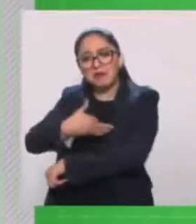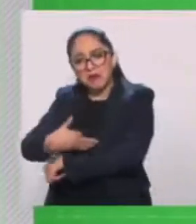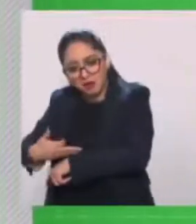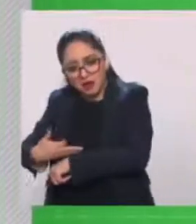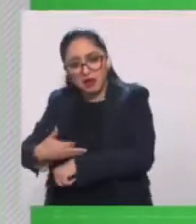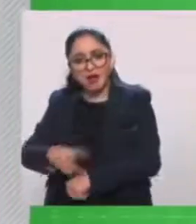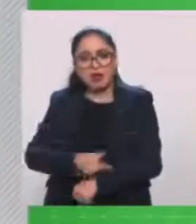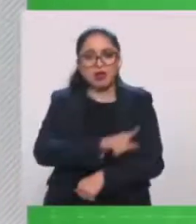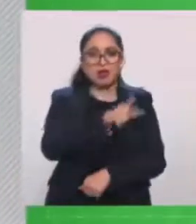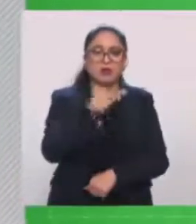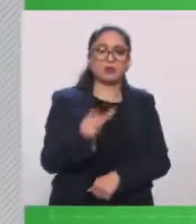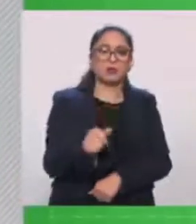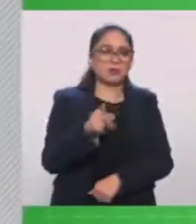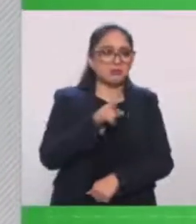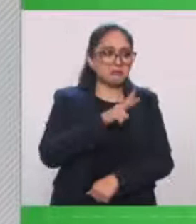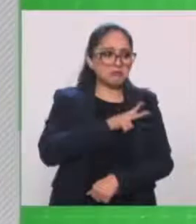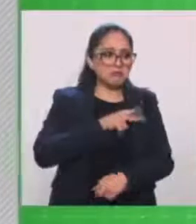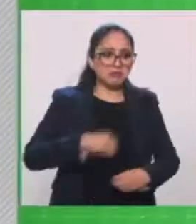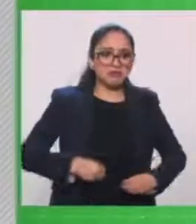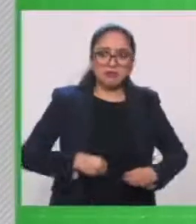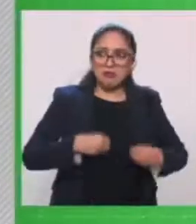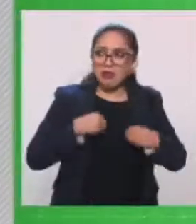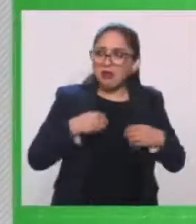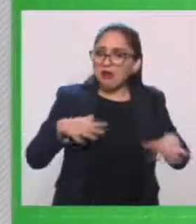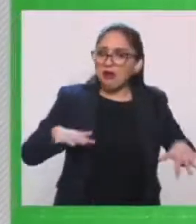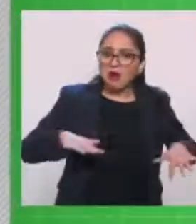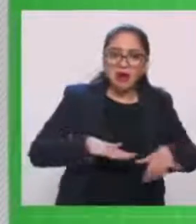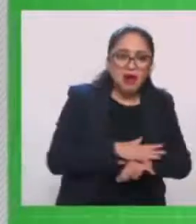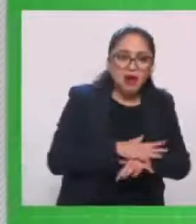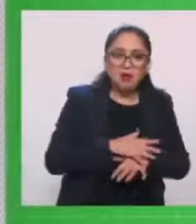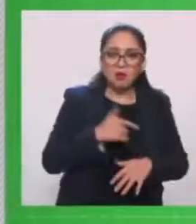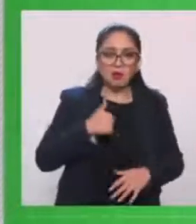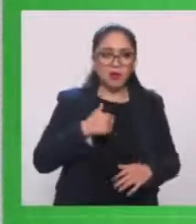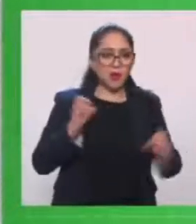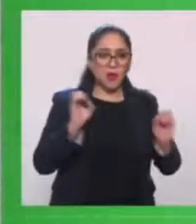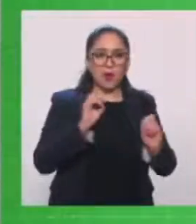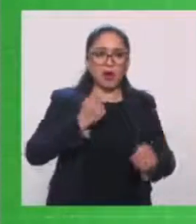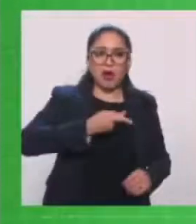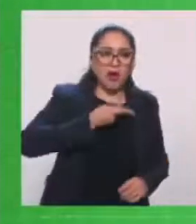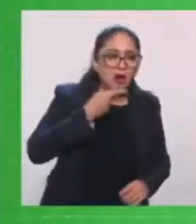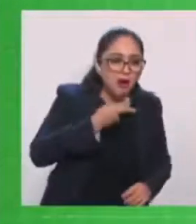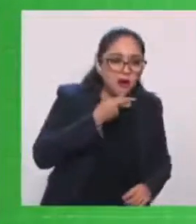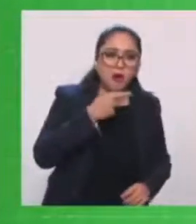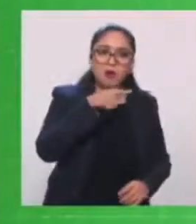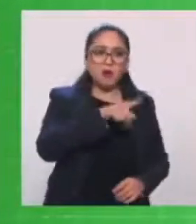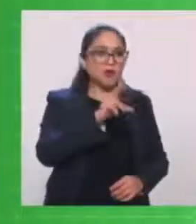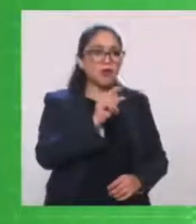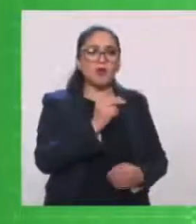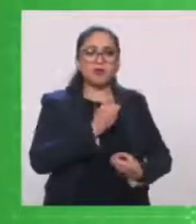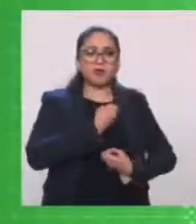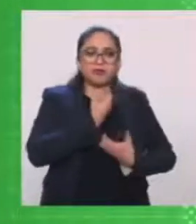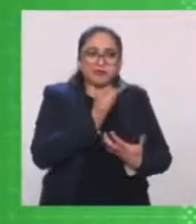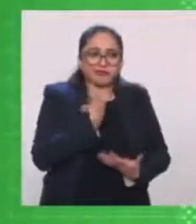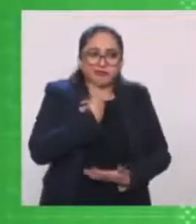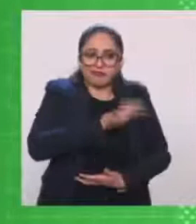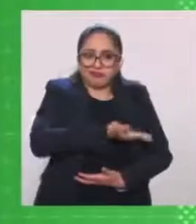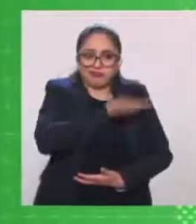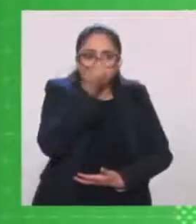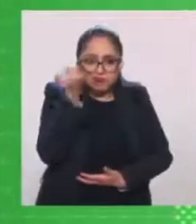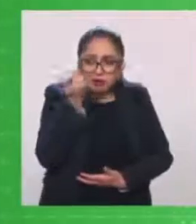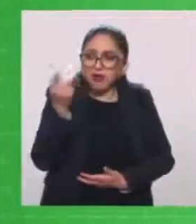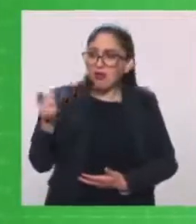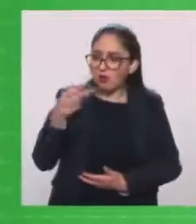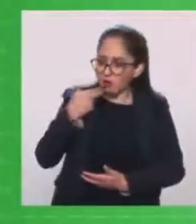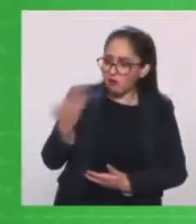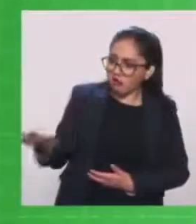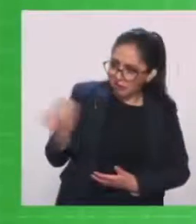voy a hablar? Porque yo no hablaba, yo no me sabía expresar. Entonces él me dice, es que tenemos que exigir, tú como ama de casa. Me acuerdo que